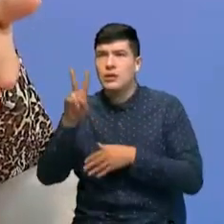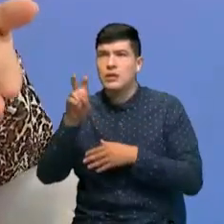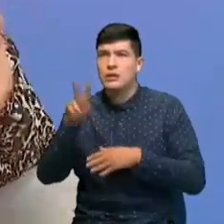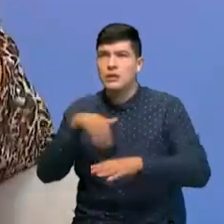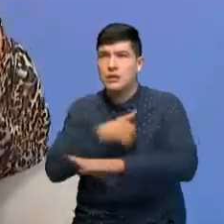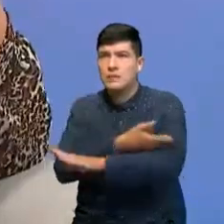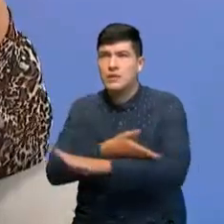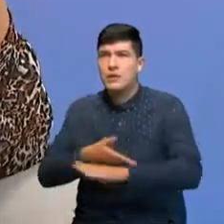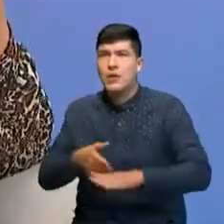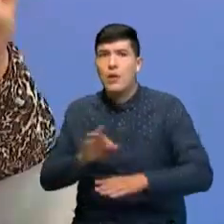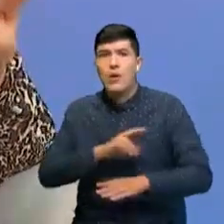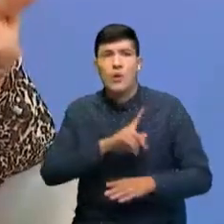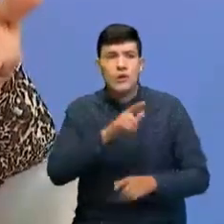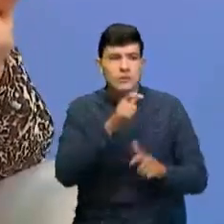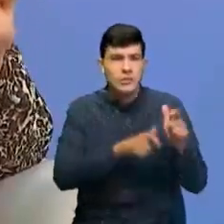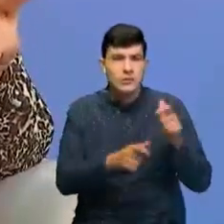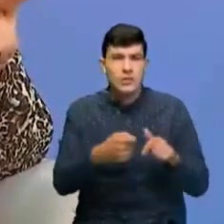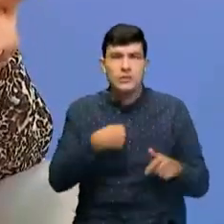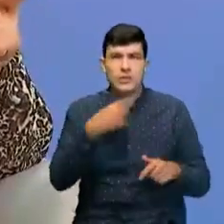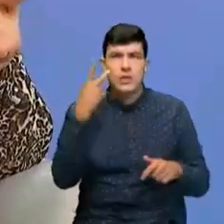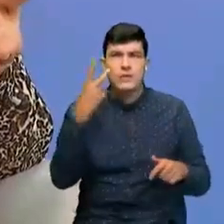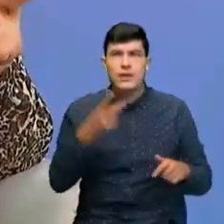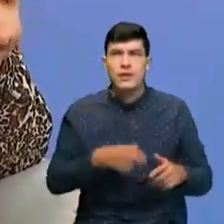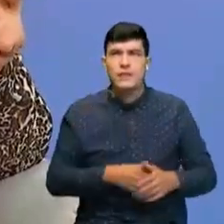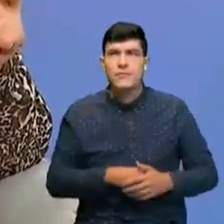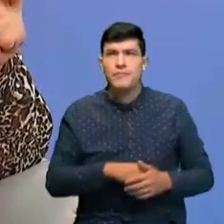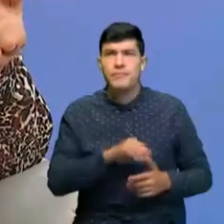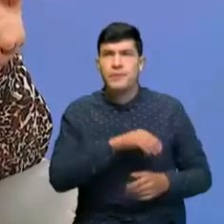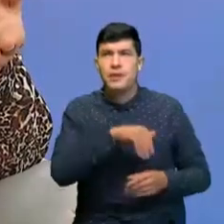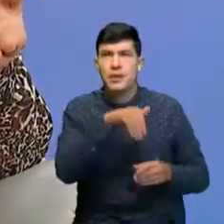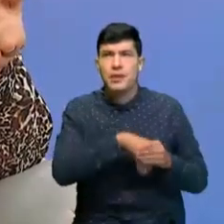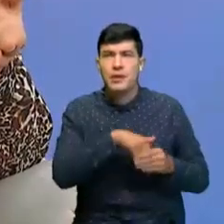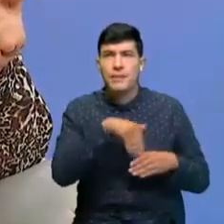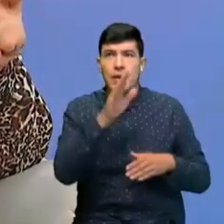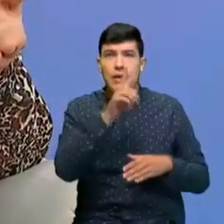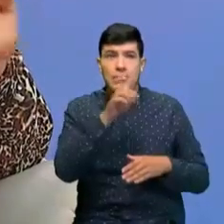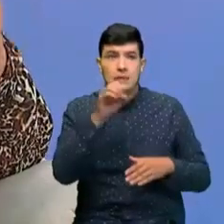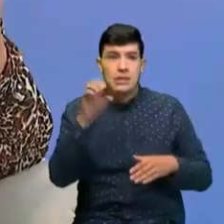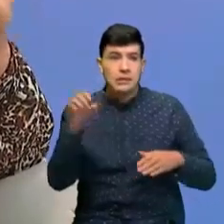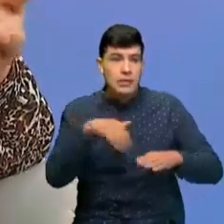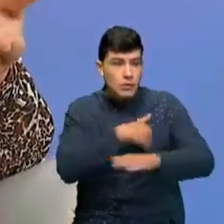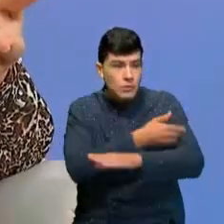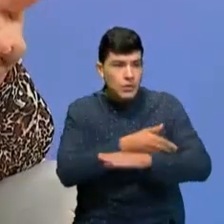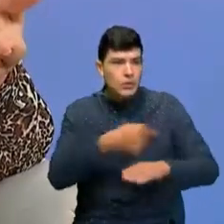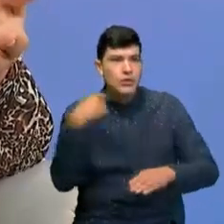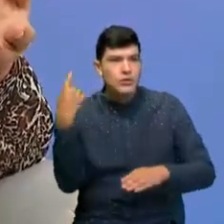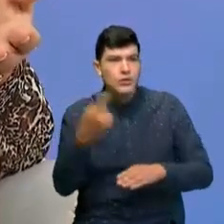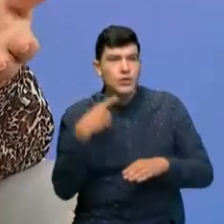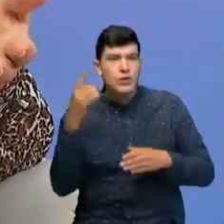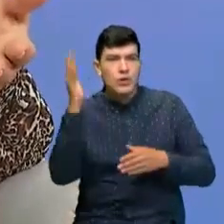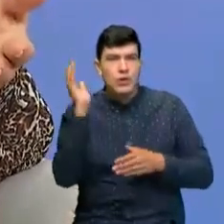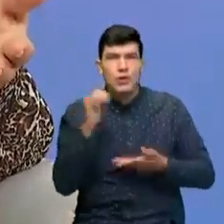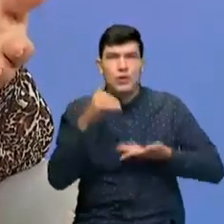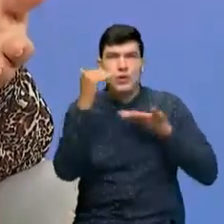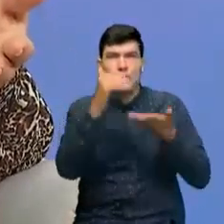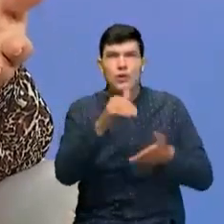de pesos. Otro caso que yo le vi que tenía de ahorros más de 600 millones de pesos y salió con una pensión